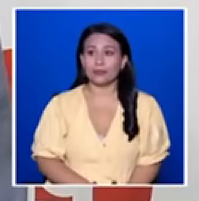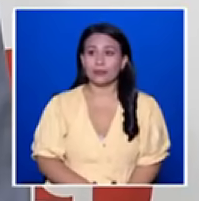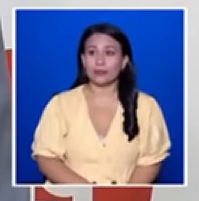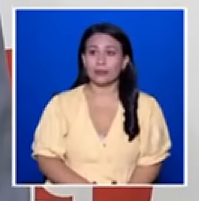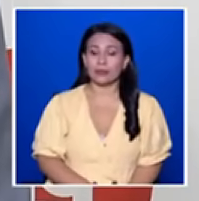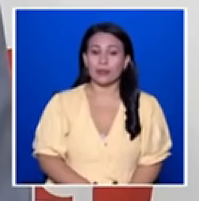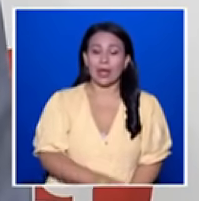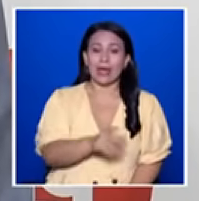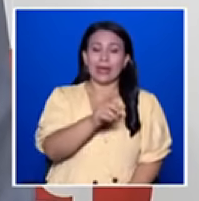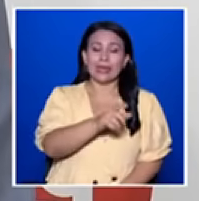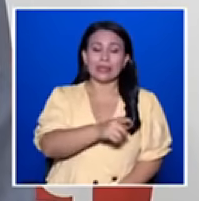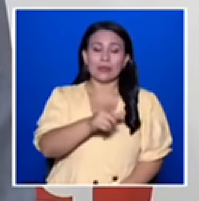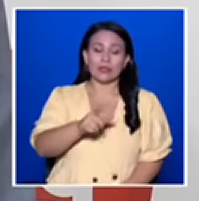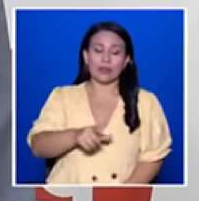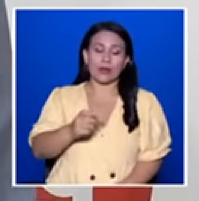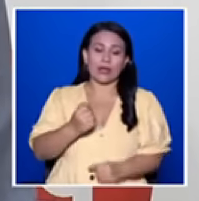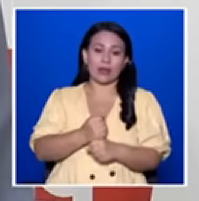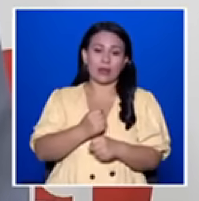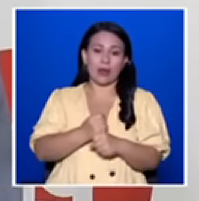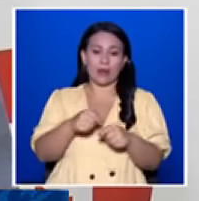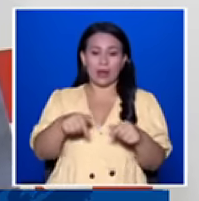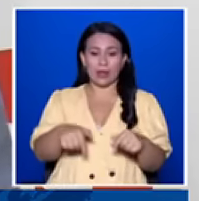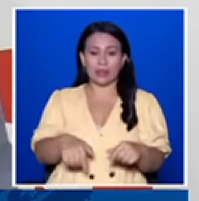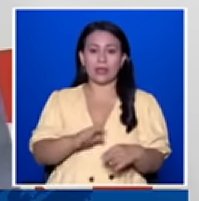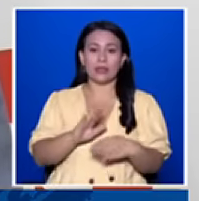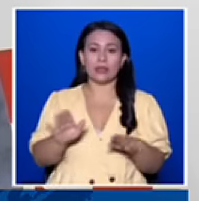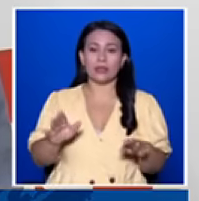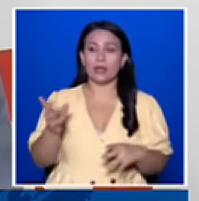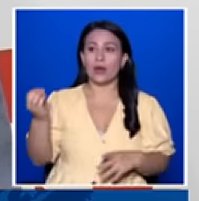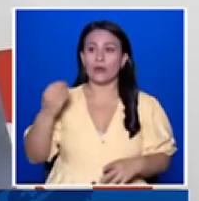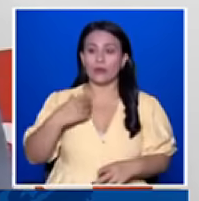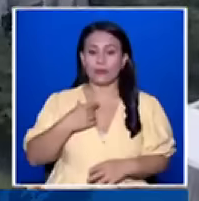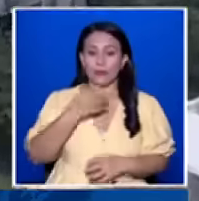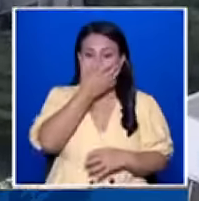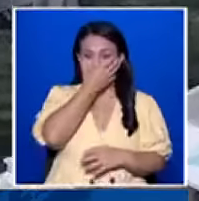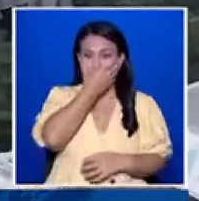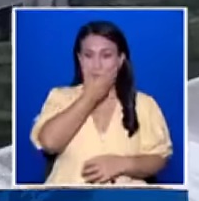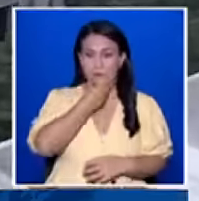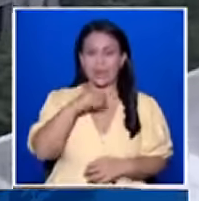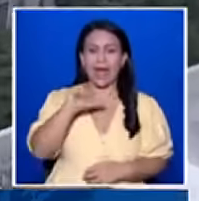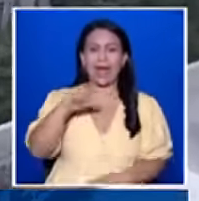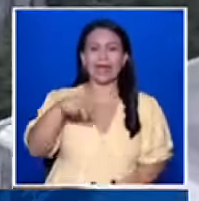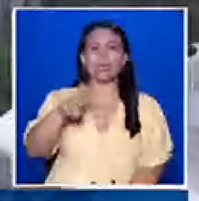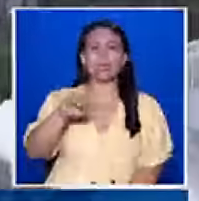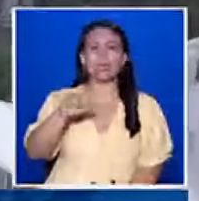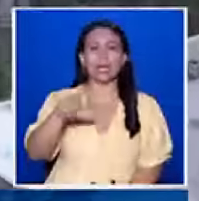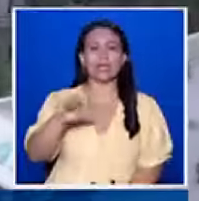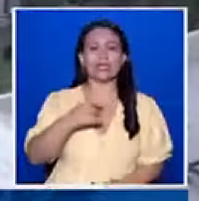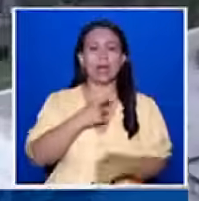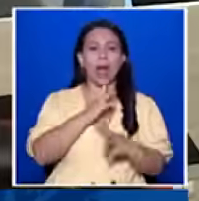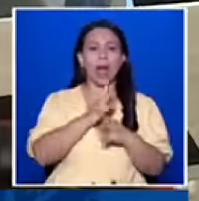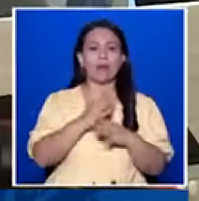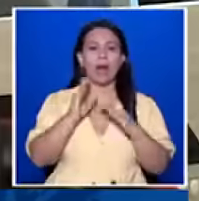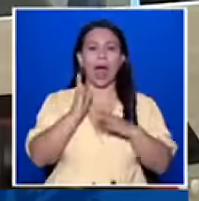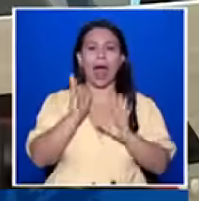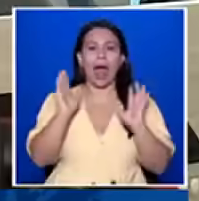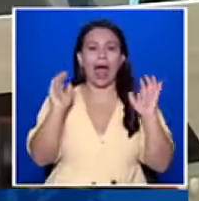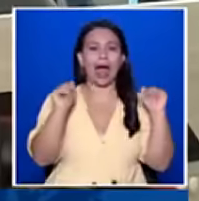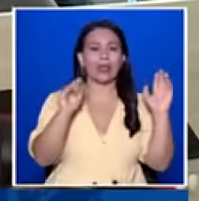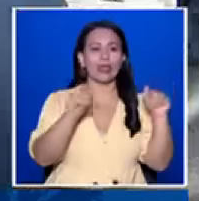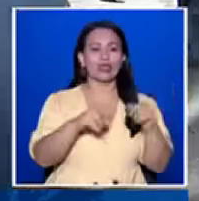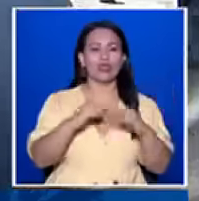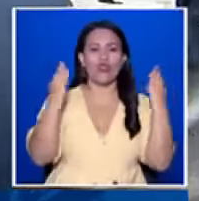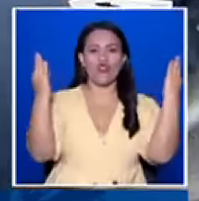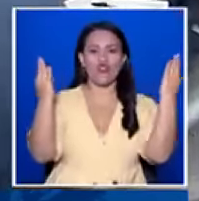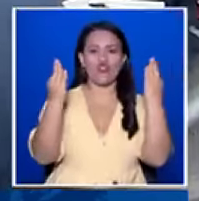mismo personal. Durante el enlace radial de este miércoles, el alcalde Aquiles Álvarez dijo que en su administración le dirán adiós a las fundaciones